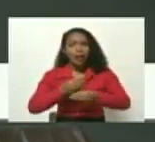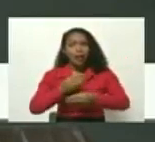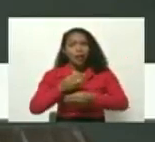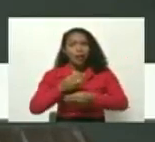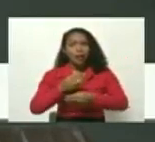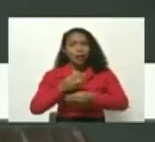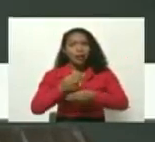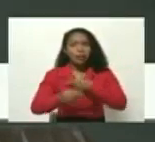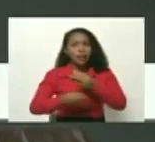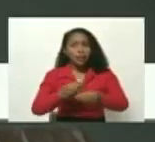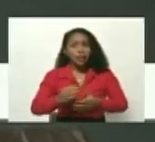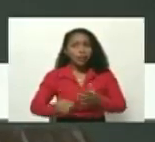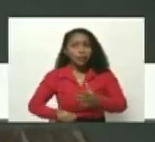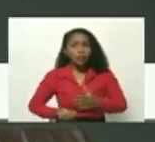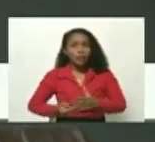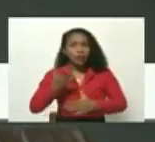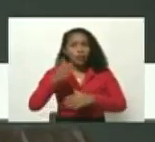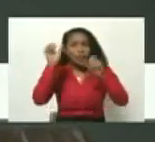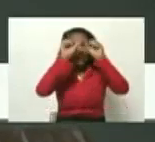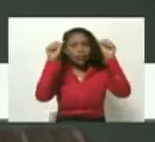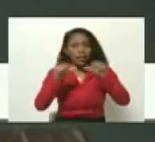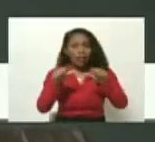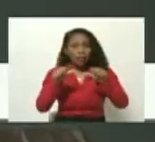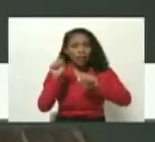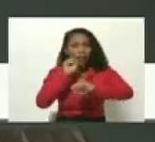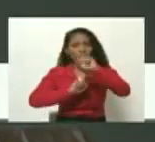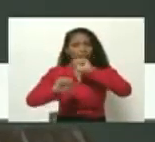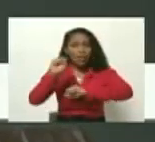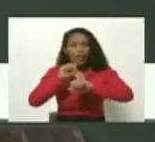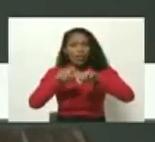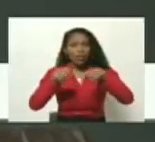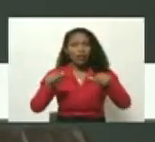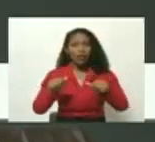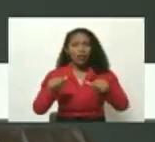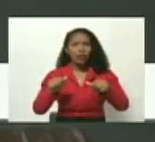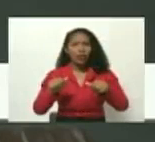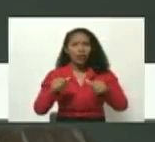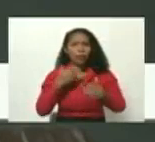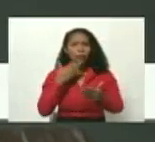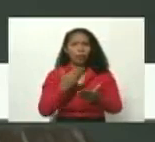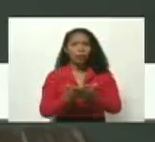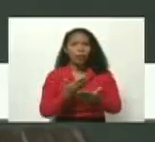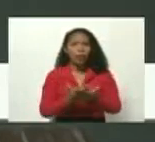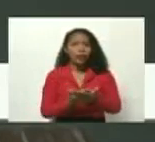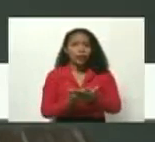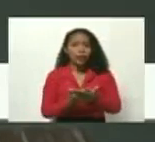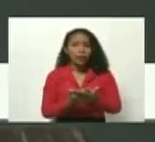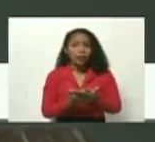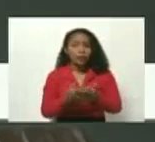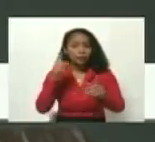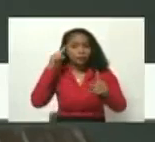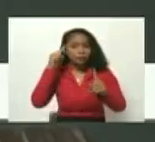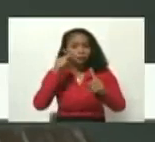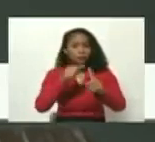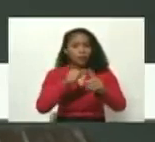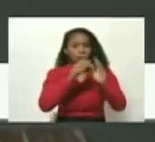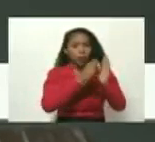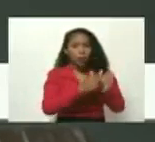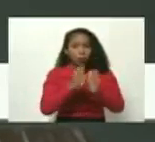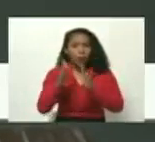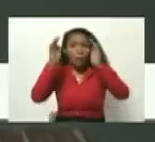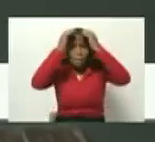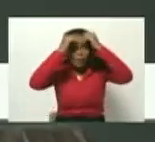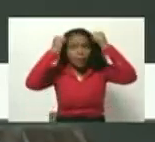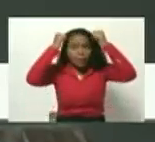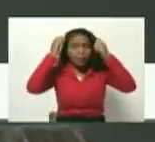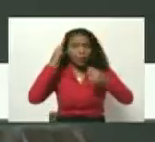sea parte fundamental del sistema defensivo territorial. Se propone optimizar la organización de la milicia